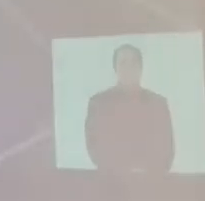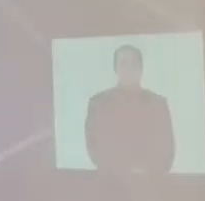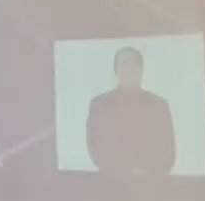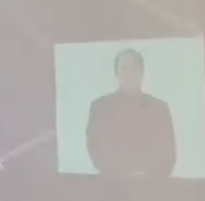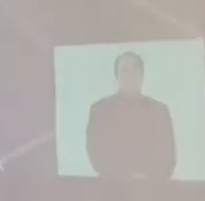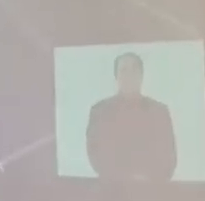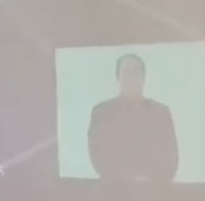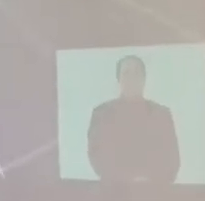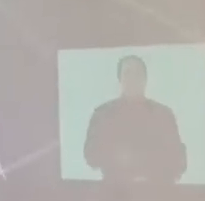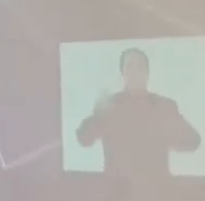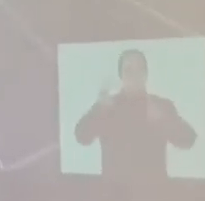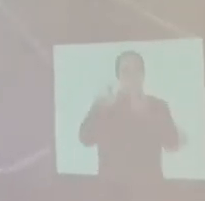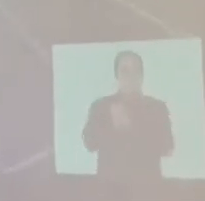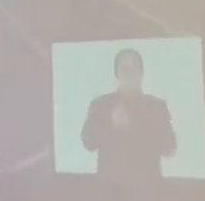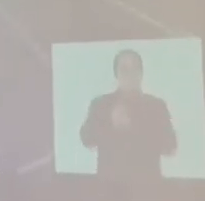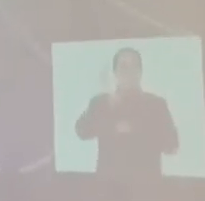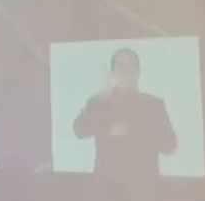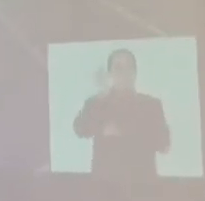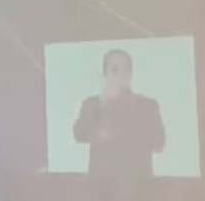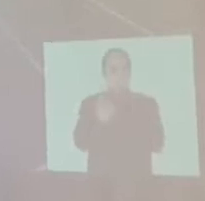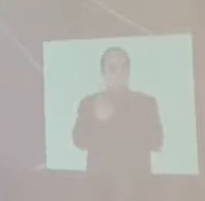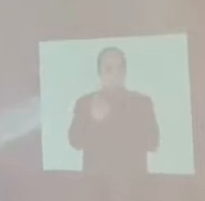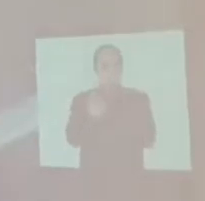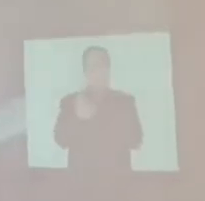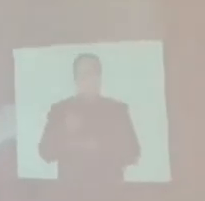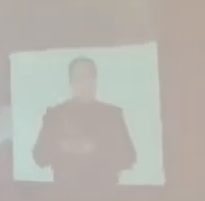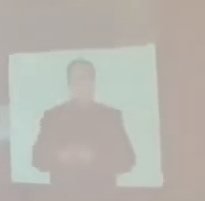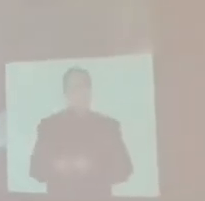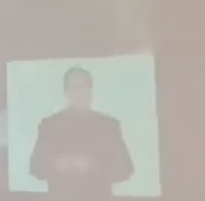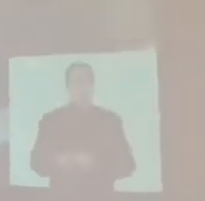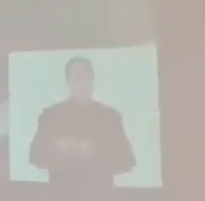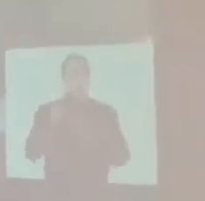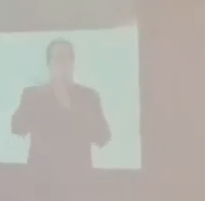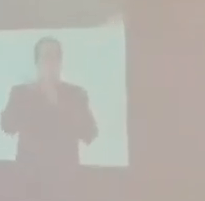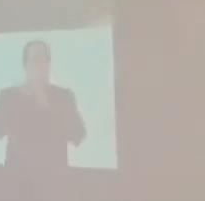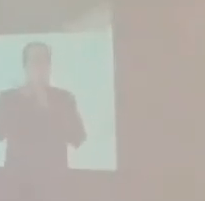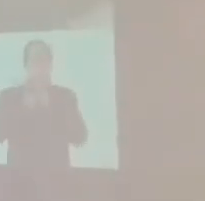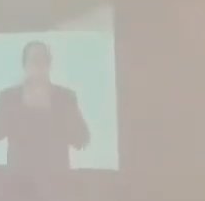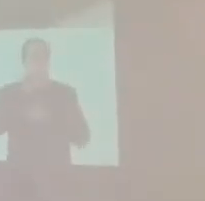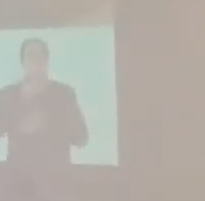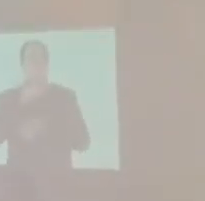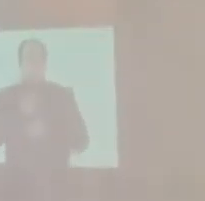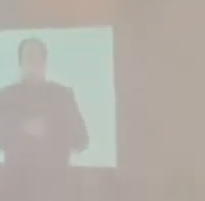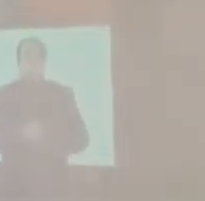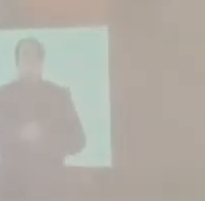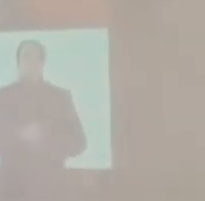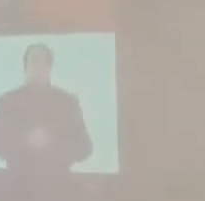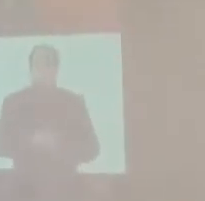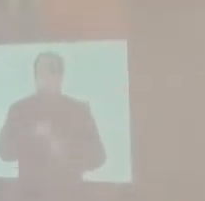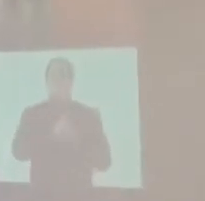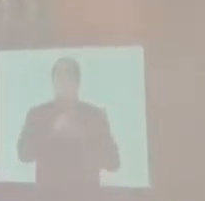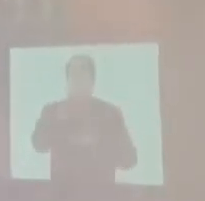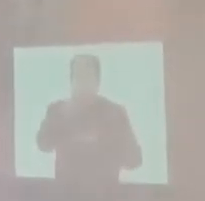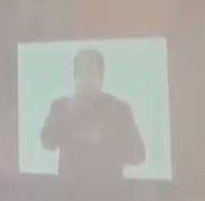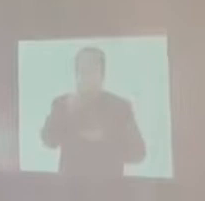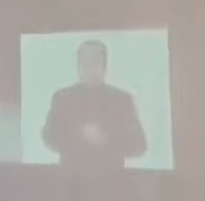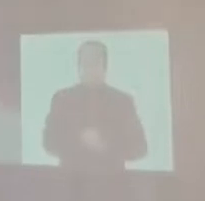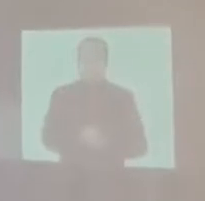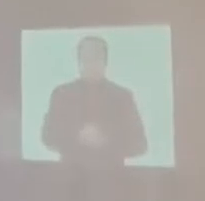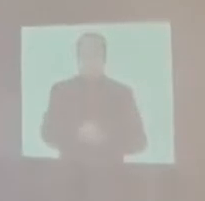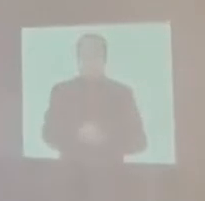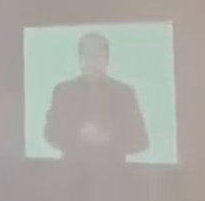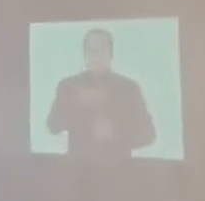Y ya hemos alcanzado el 80% de la meta de reducción de emisiones. Derecho al agua.